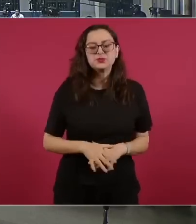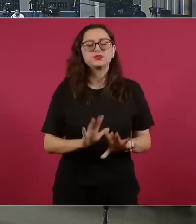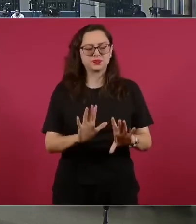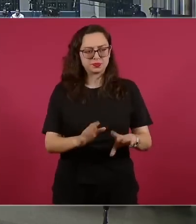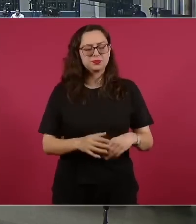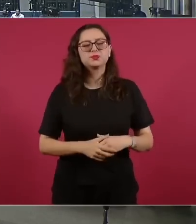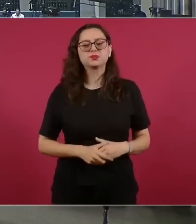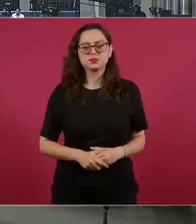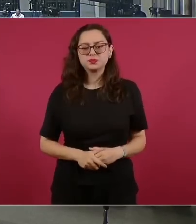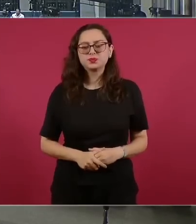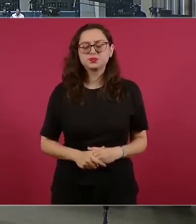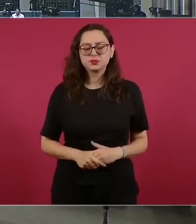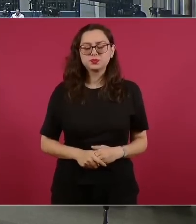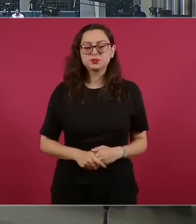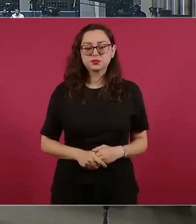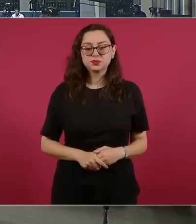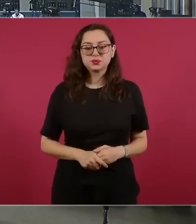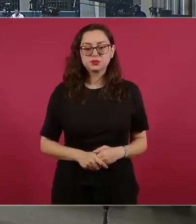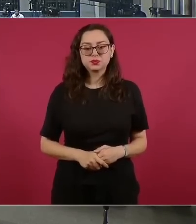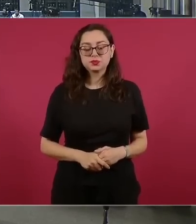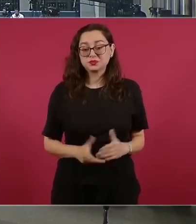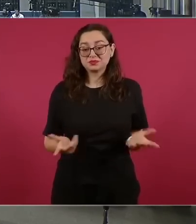Sí,